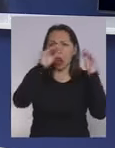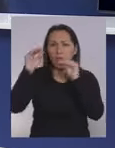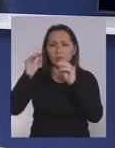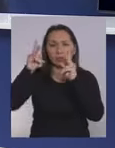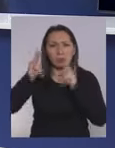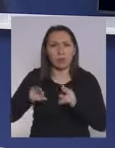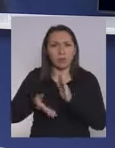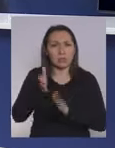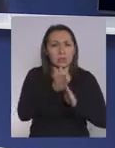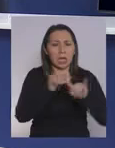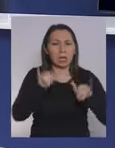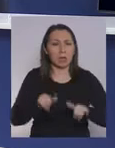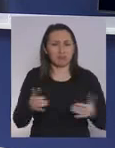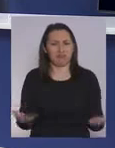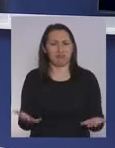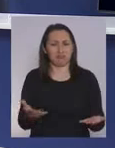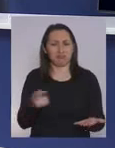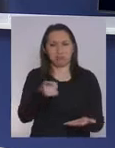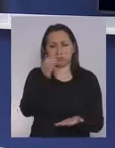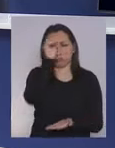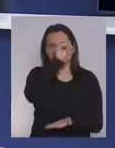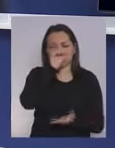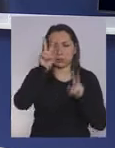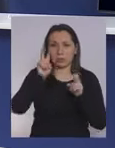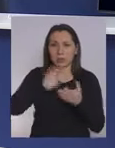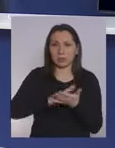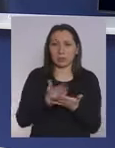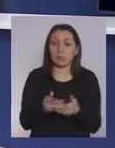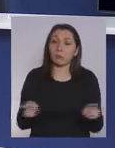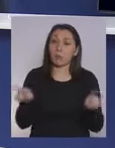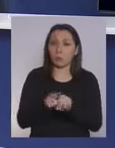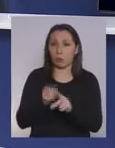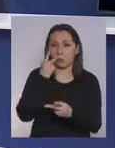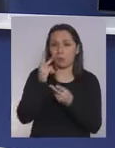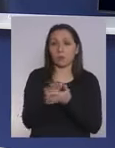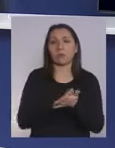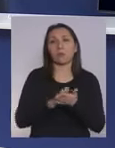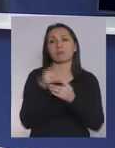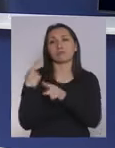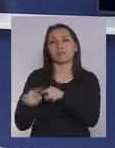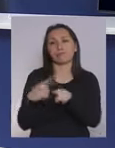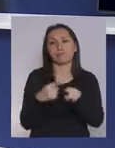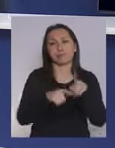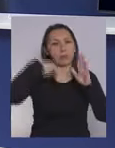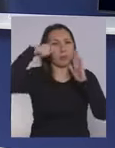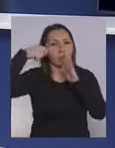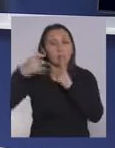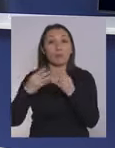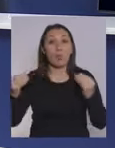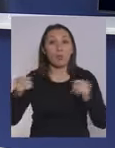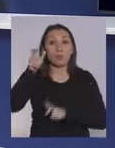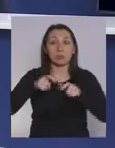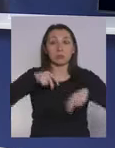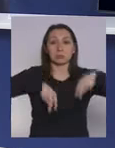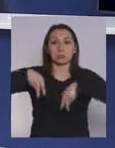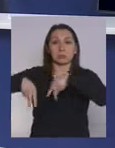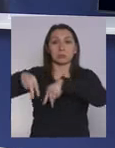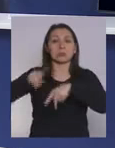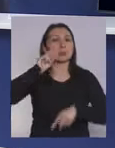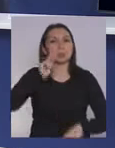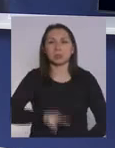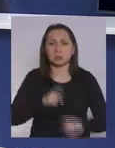observa usted esa situación desde el punto de vista sanitario siendo que también hemos visto por ejemplo diversos vídeos donde hay gran cantidad de personas por ejemplo